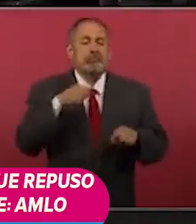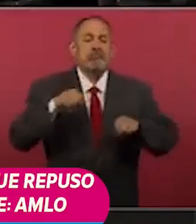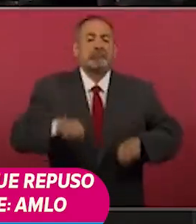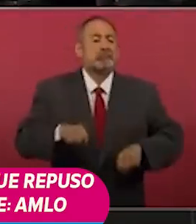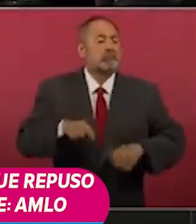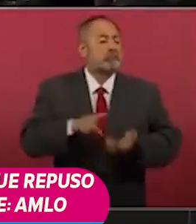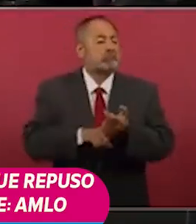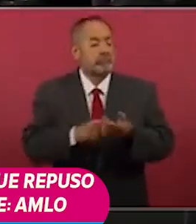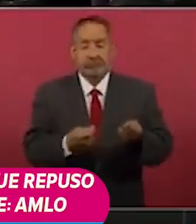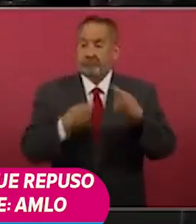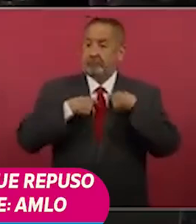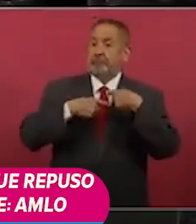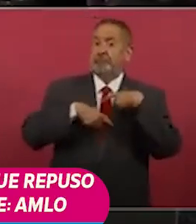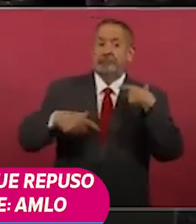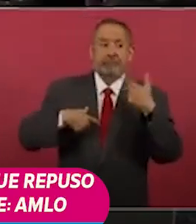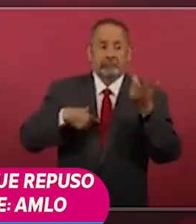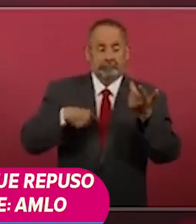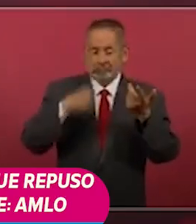atonta a los inteligentes.